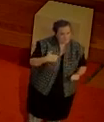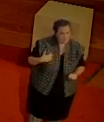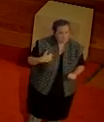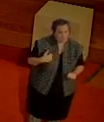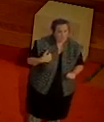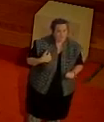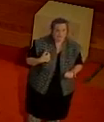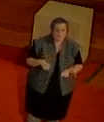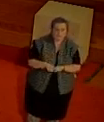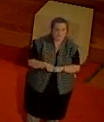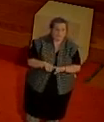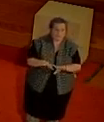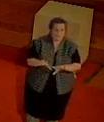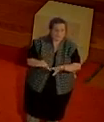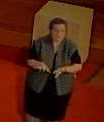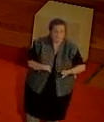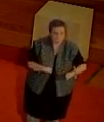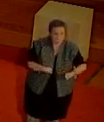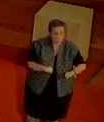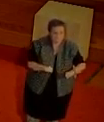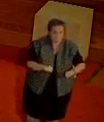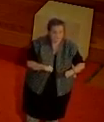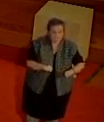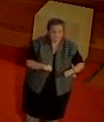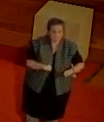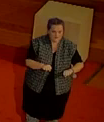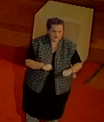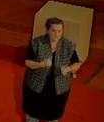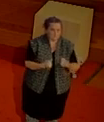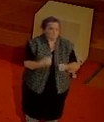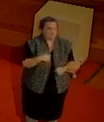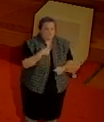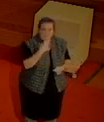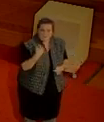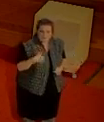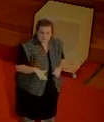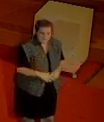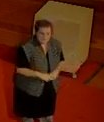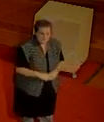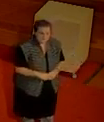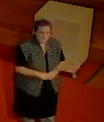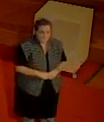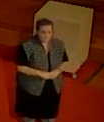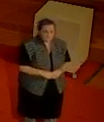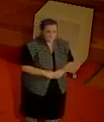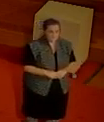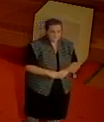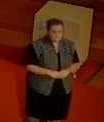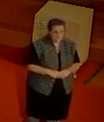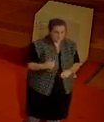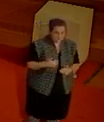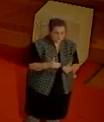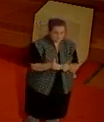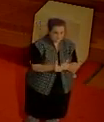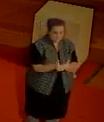invasión se va a producir una invasión de La Isla hay titulares que nos apuntan prácticamente que estamos ya a la vuelta de la